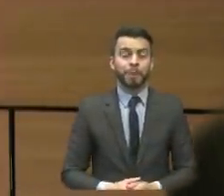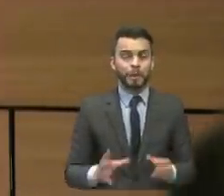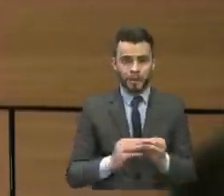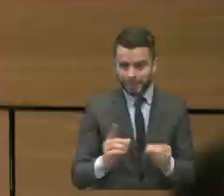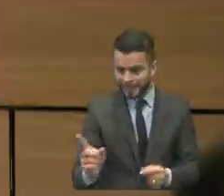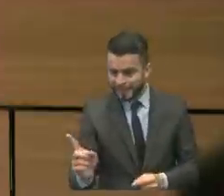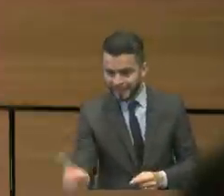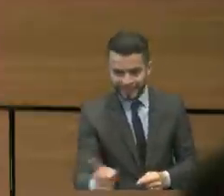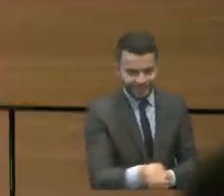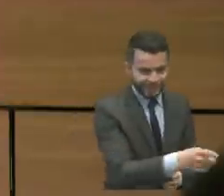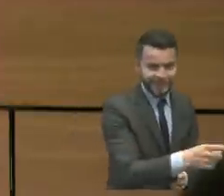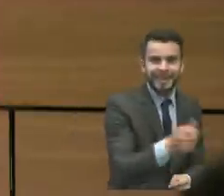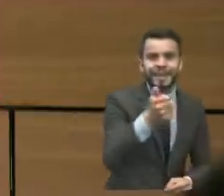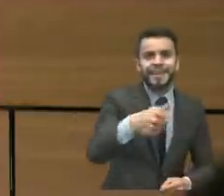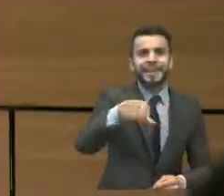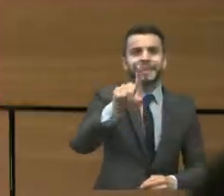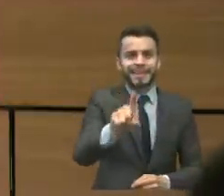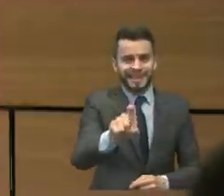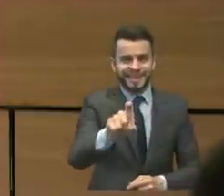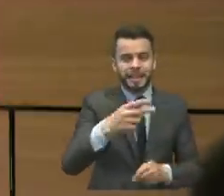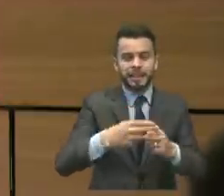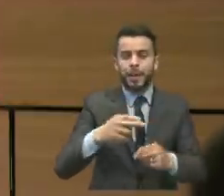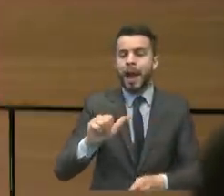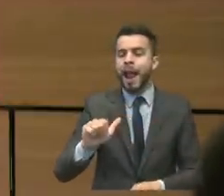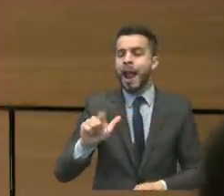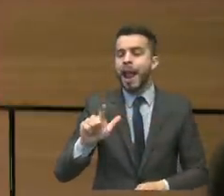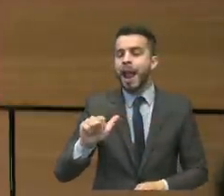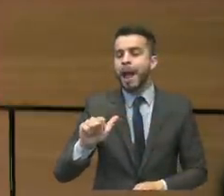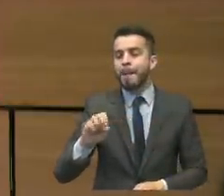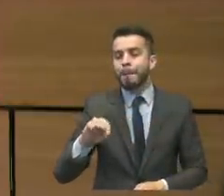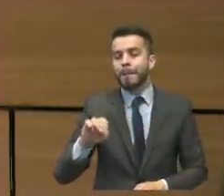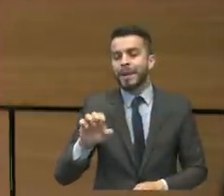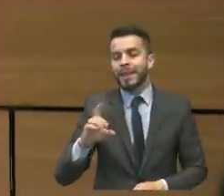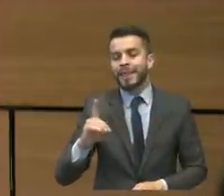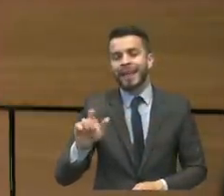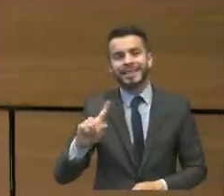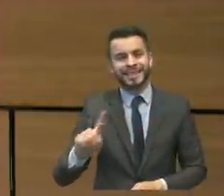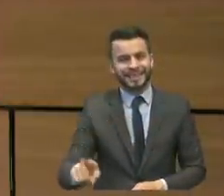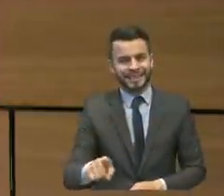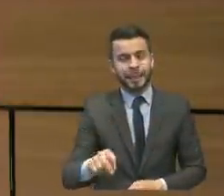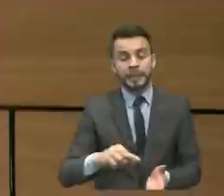llamamos, 16 nuevas plazas alamedas sobre el corredor.